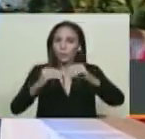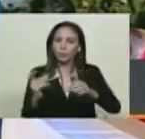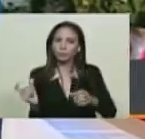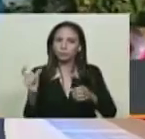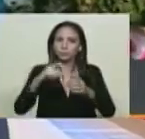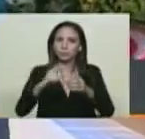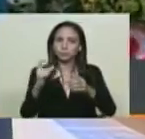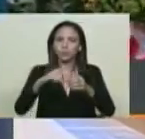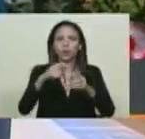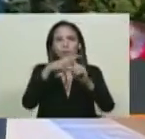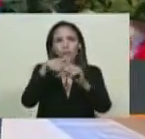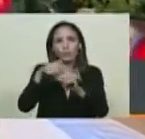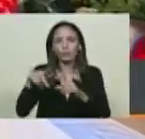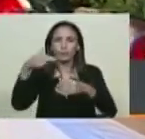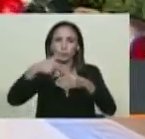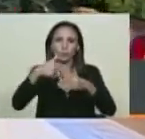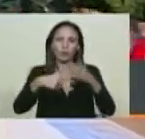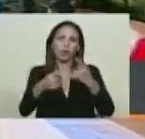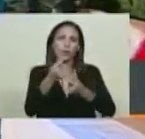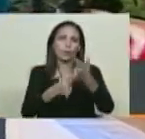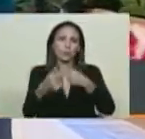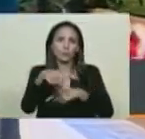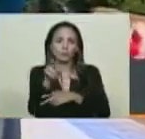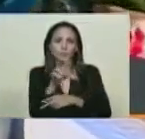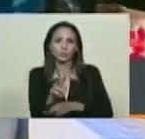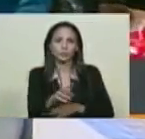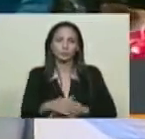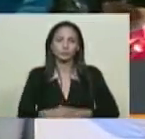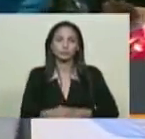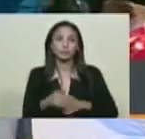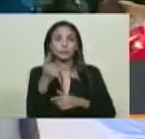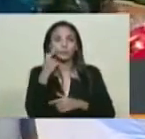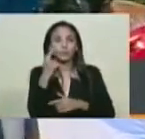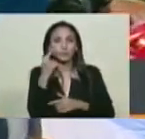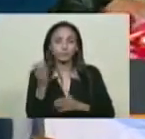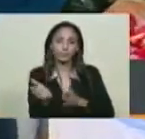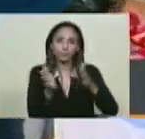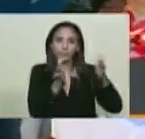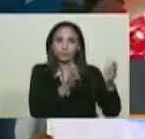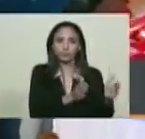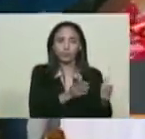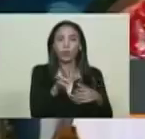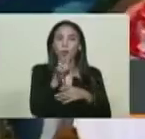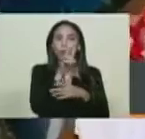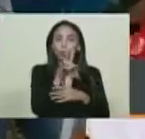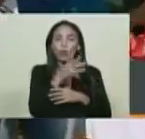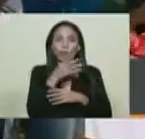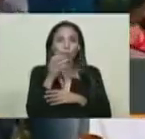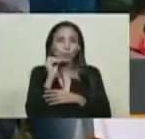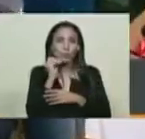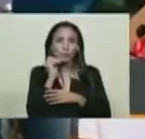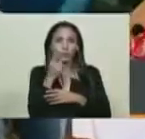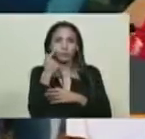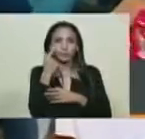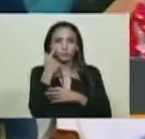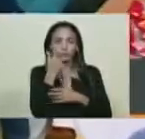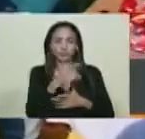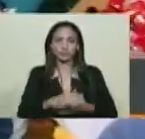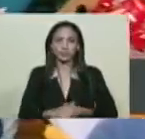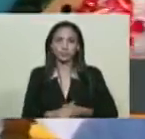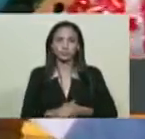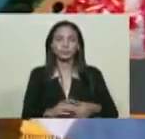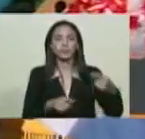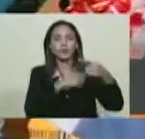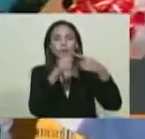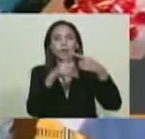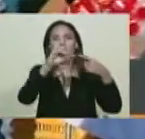distintos al ingreso petrolero a la economía venezolana. Por este lado, presidente, quiero presentarle a estos dos hermosos jóvenes. Tenemos aquí a